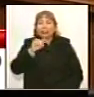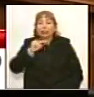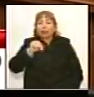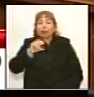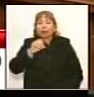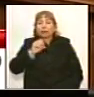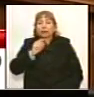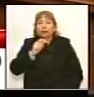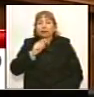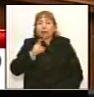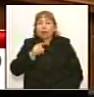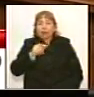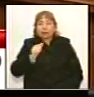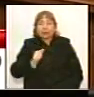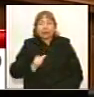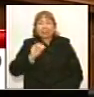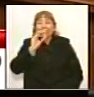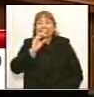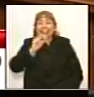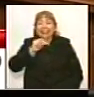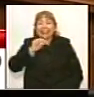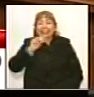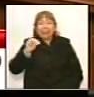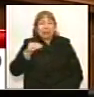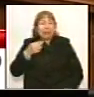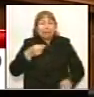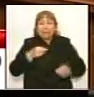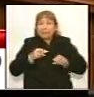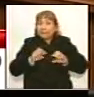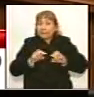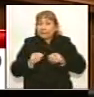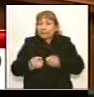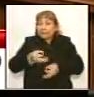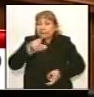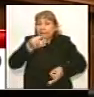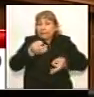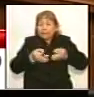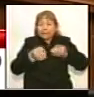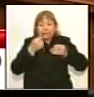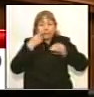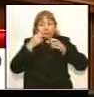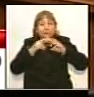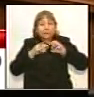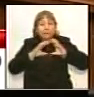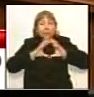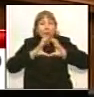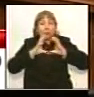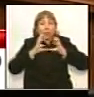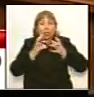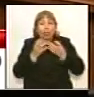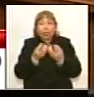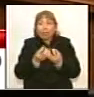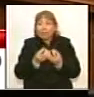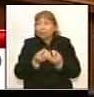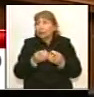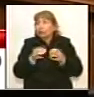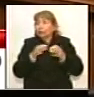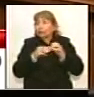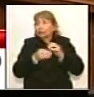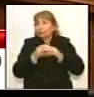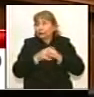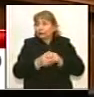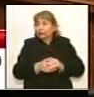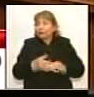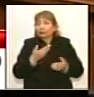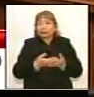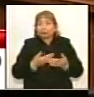los consejeros del CNM que no hemos permitido que el Poder Judicial los investigue por organización criminal, por poner tres ejemplos.